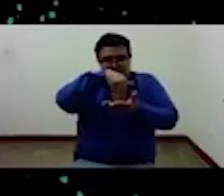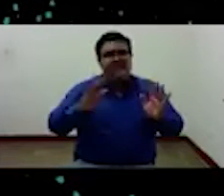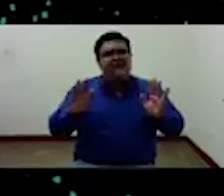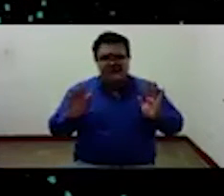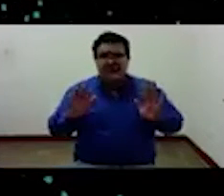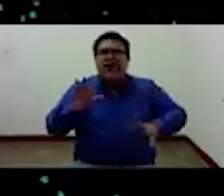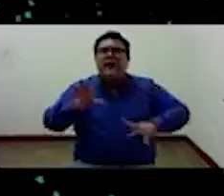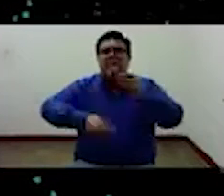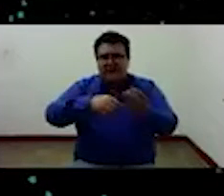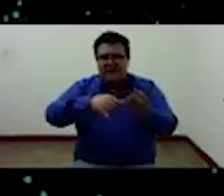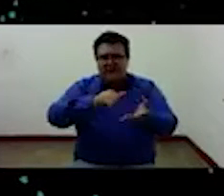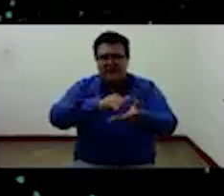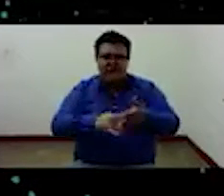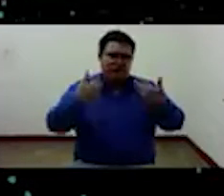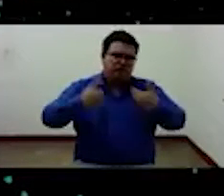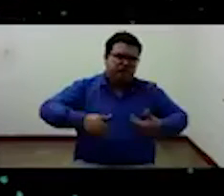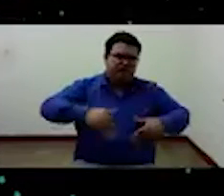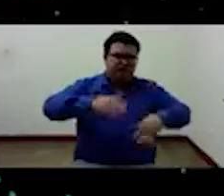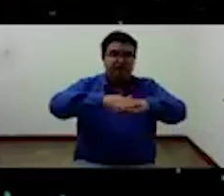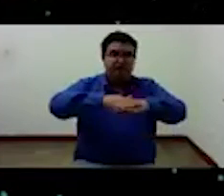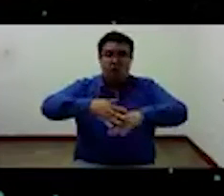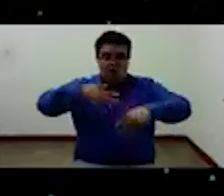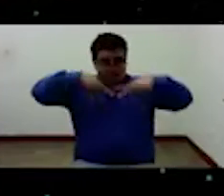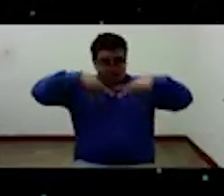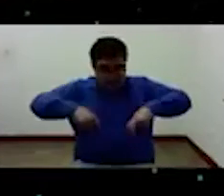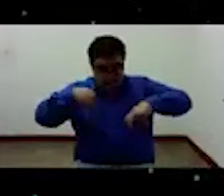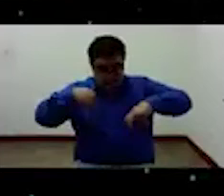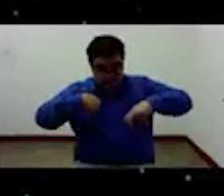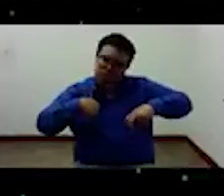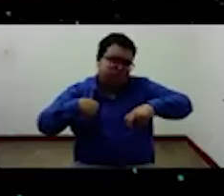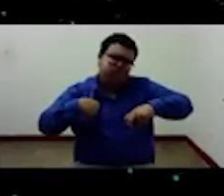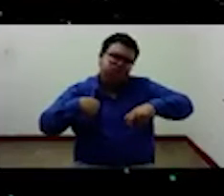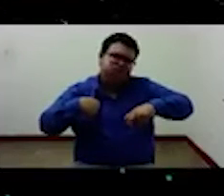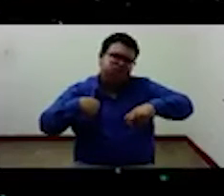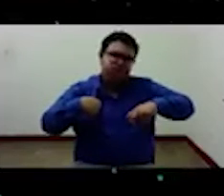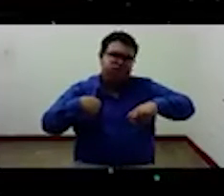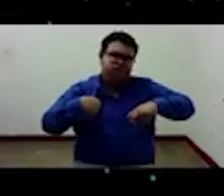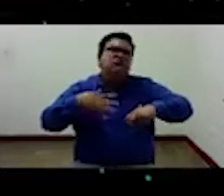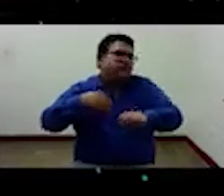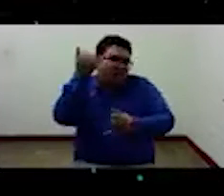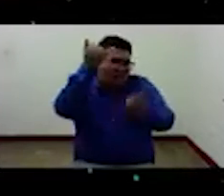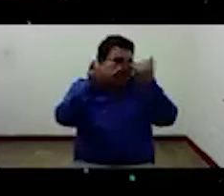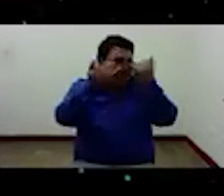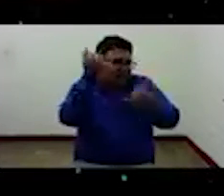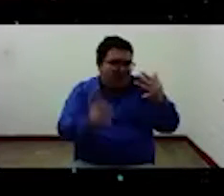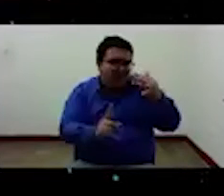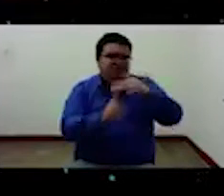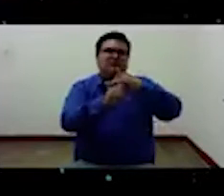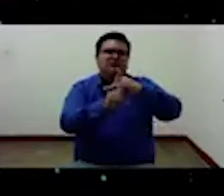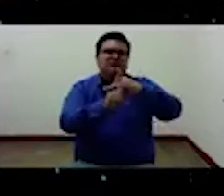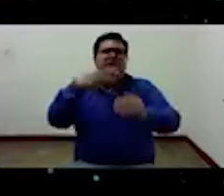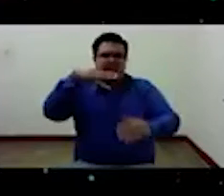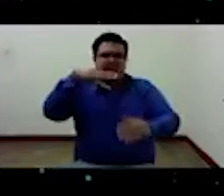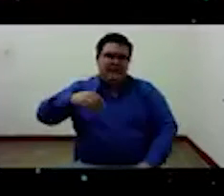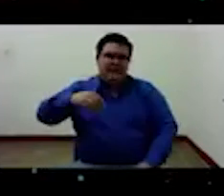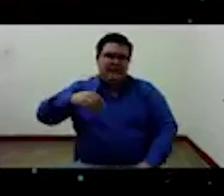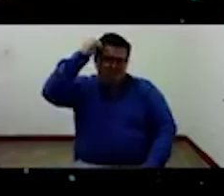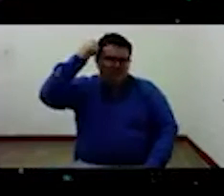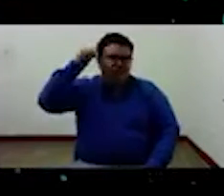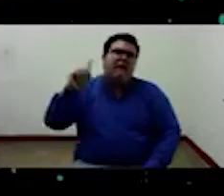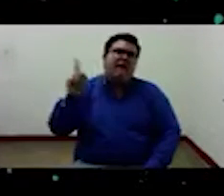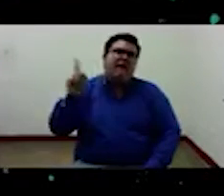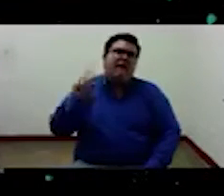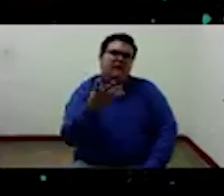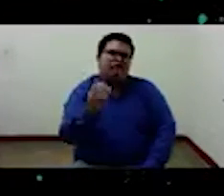que no soy investigador, realmente soy creador. Llevo 40 años en la docencia debatiéndome entre